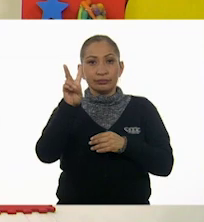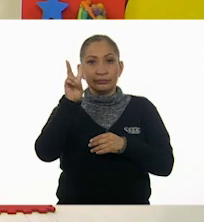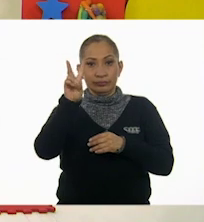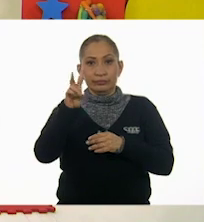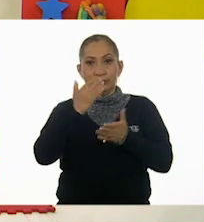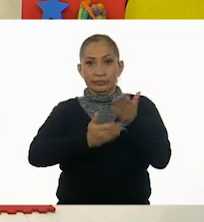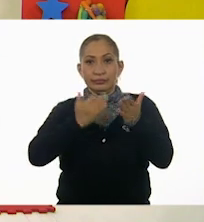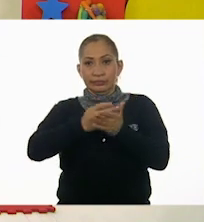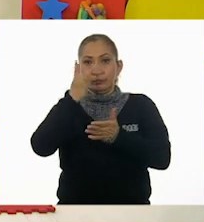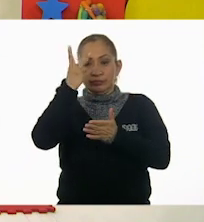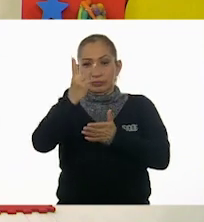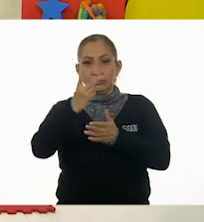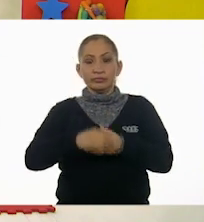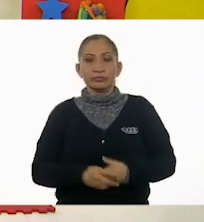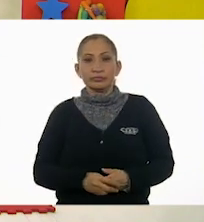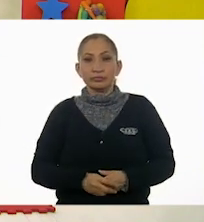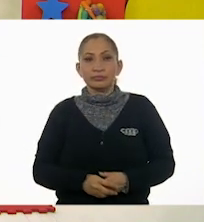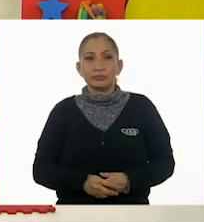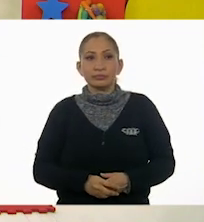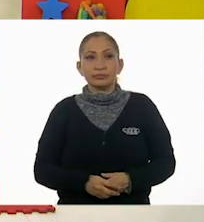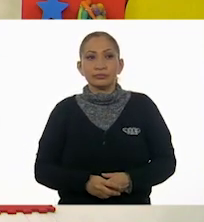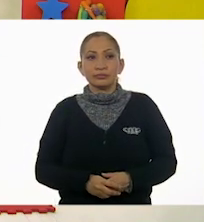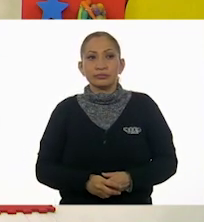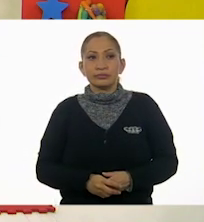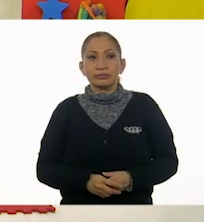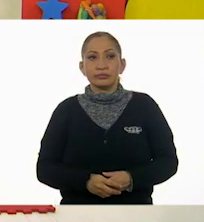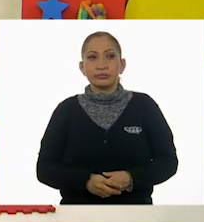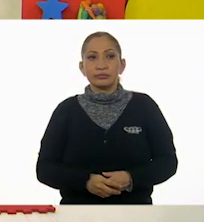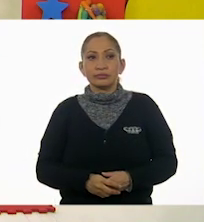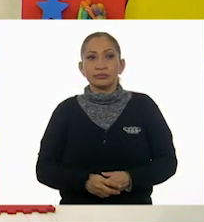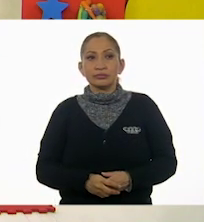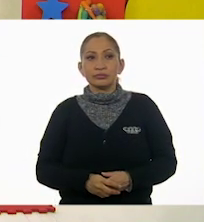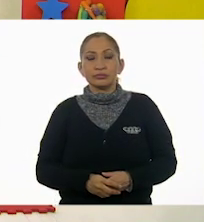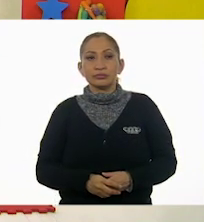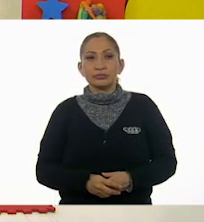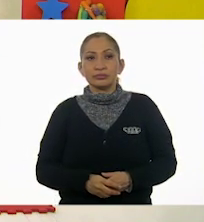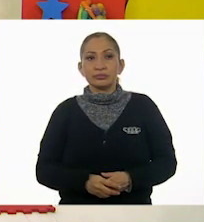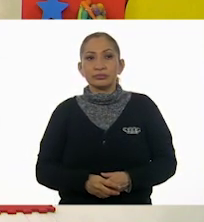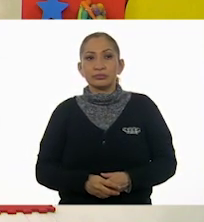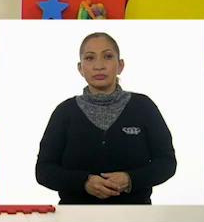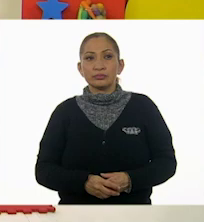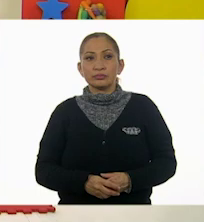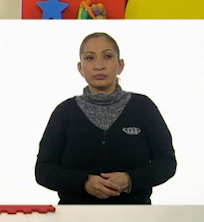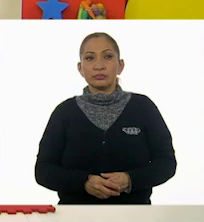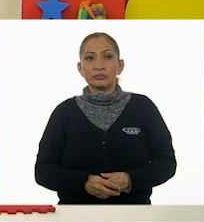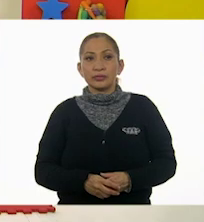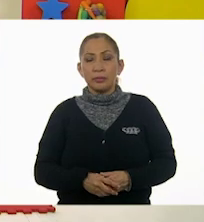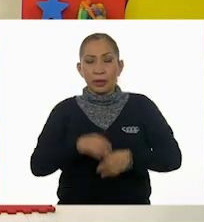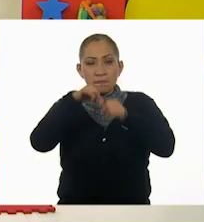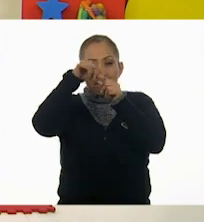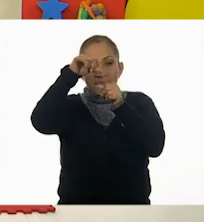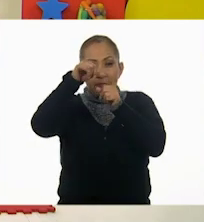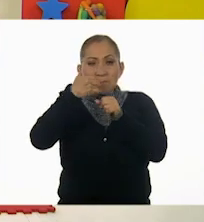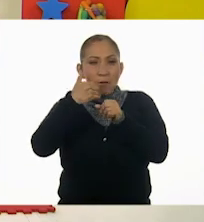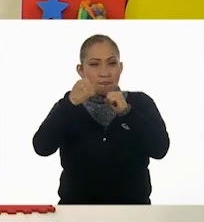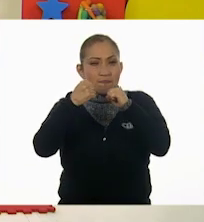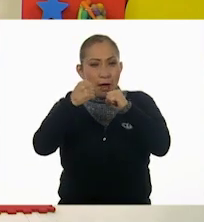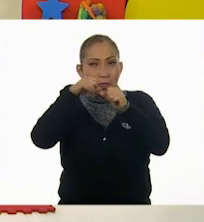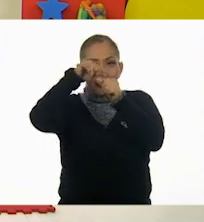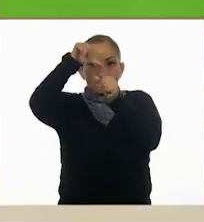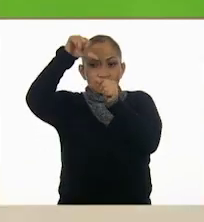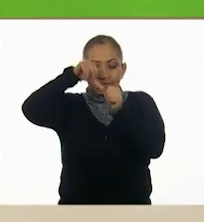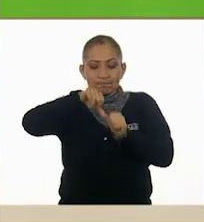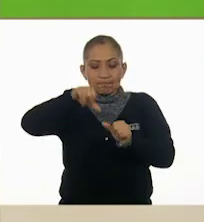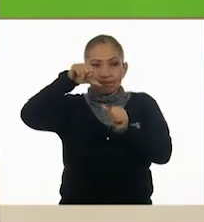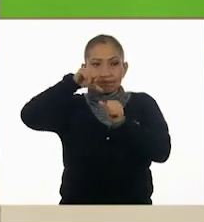dos piezas nos faltan. ¡Sí! Listo, lo voy a bajar un poquito para que quede bien y embone. Muy